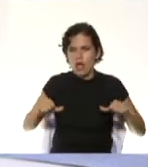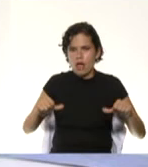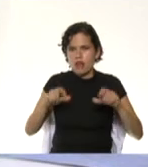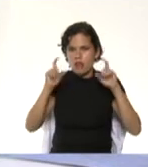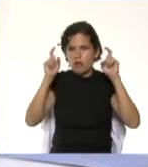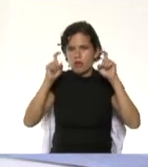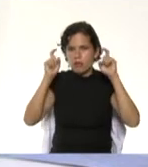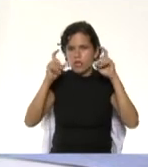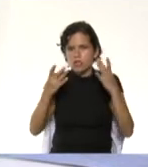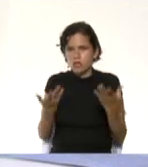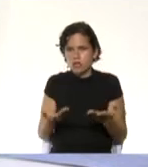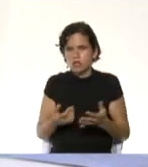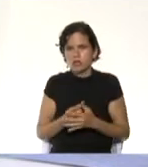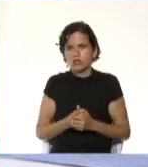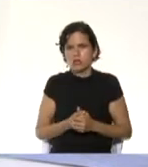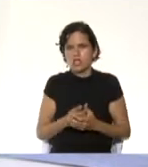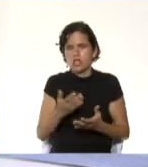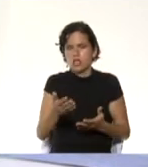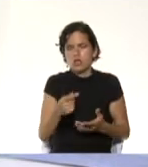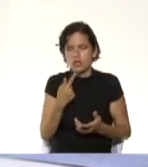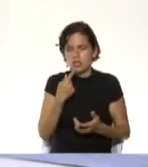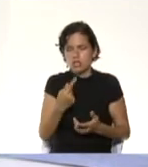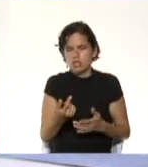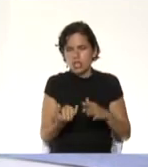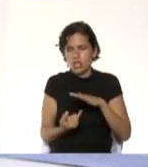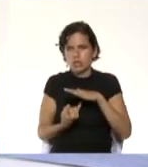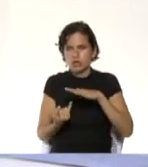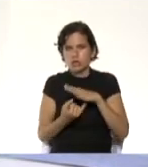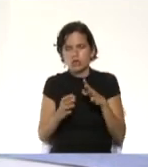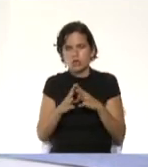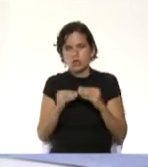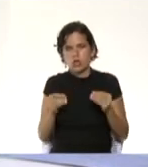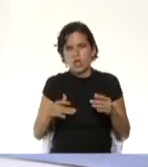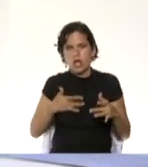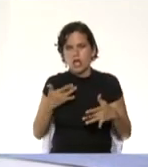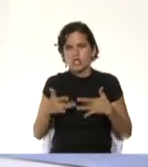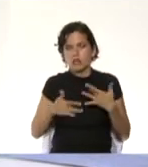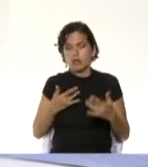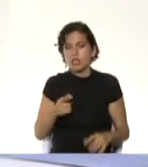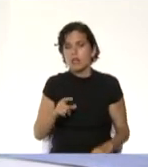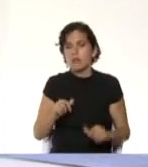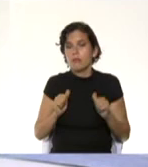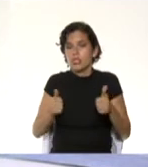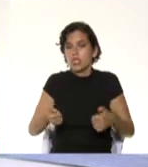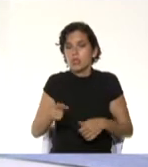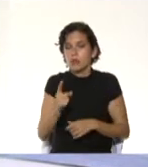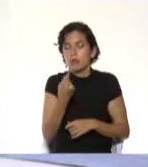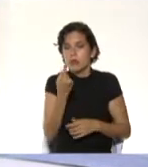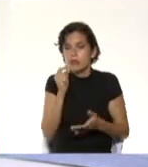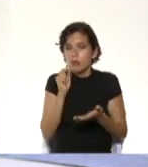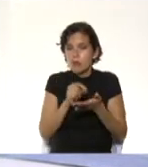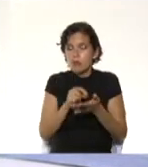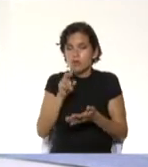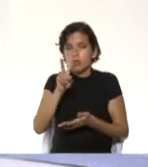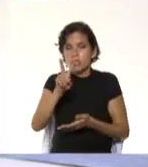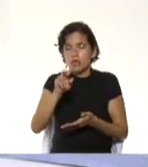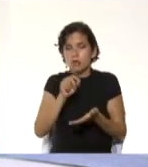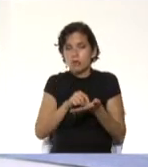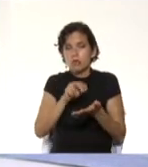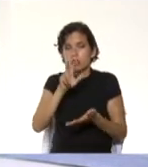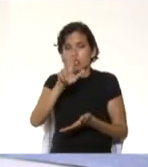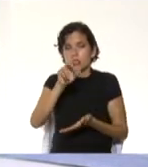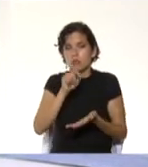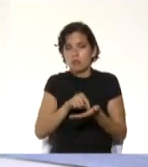de los requisitos que nos solicitan en la institución, como son todas las actividades, tanto el primer momento como el segundo momento o el